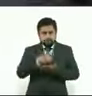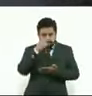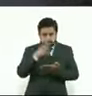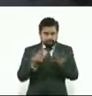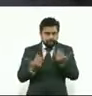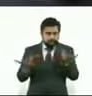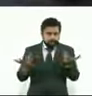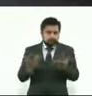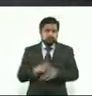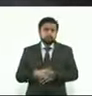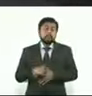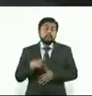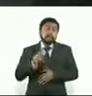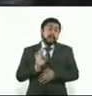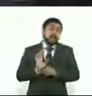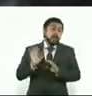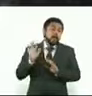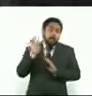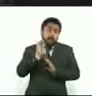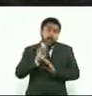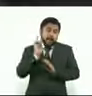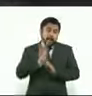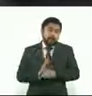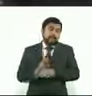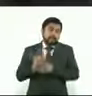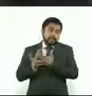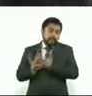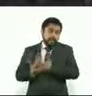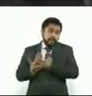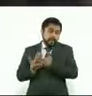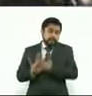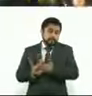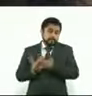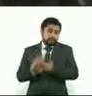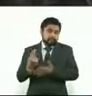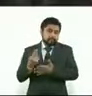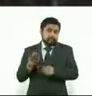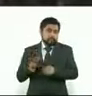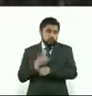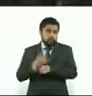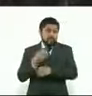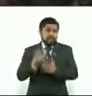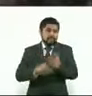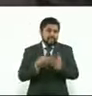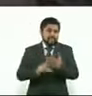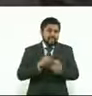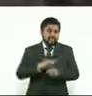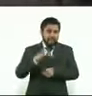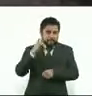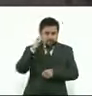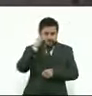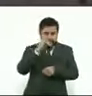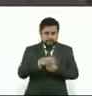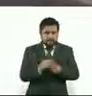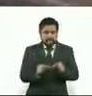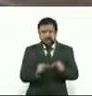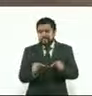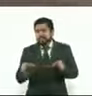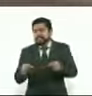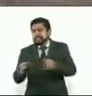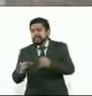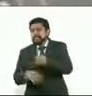esperar. Tampoco se trata de pensar que esto está resuelto, porque viene la parte más complicada, ¿no? Ya cuando las